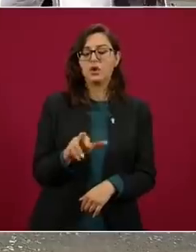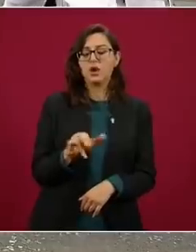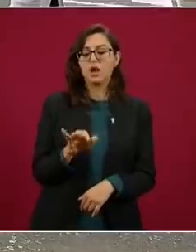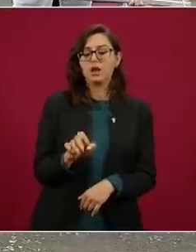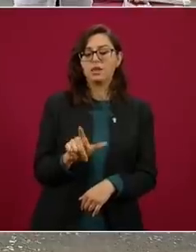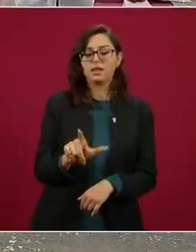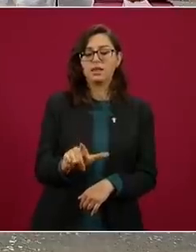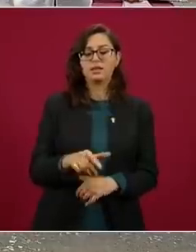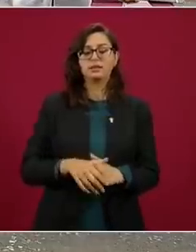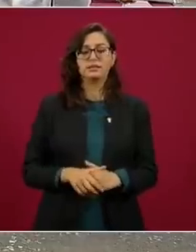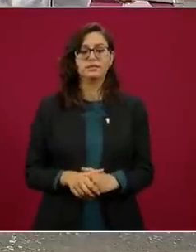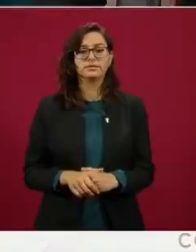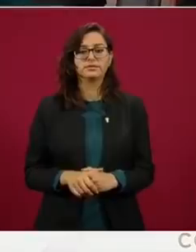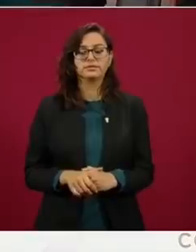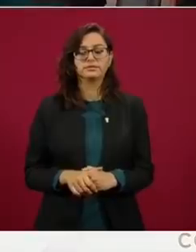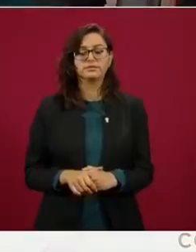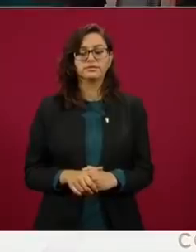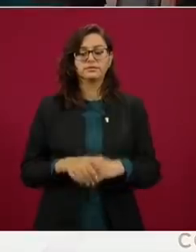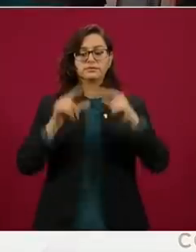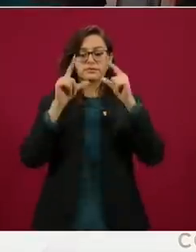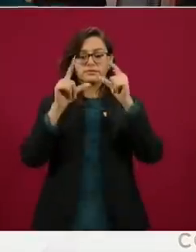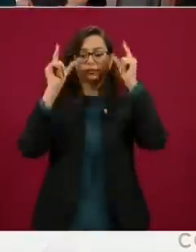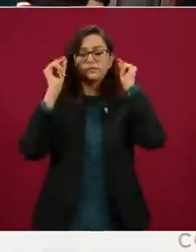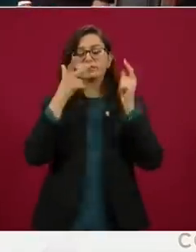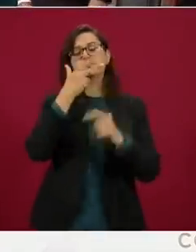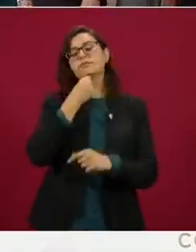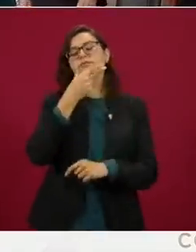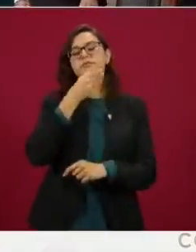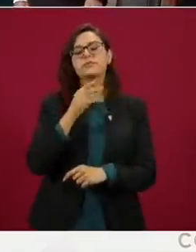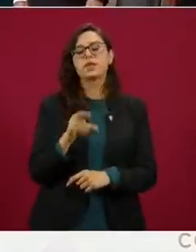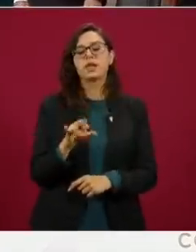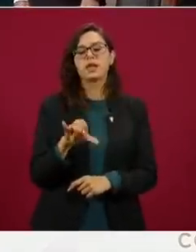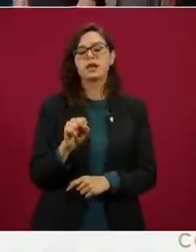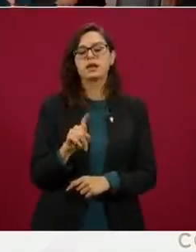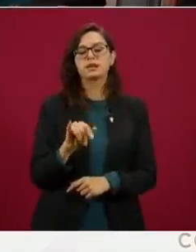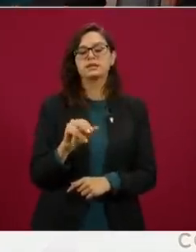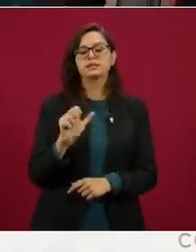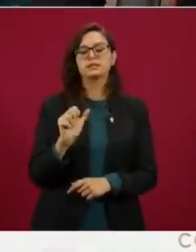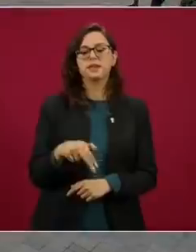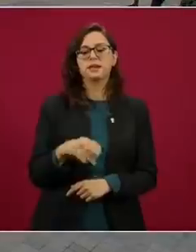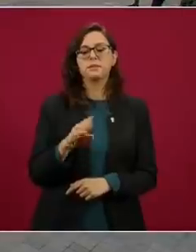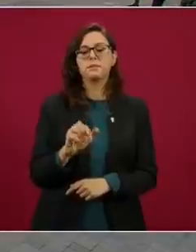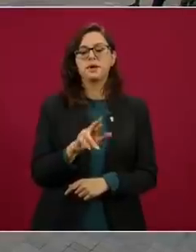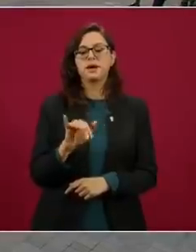romo enfermero cristian barrientos ramírez